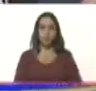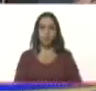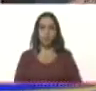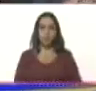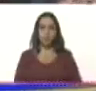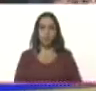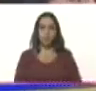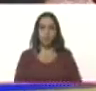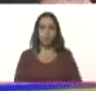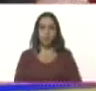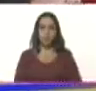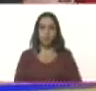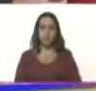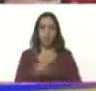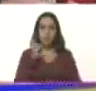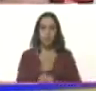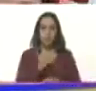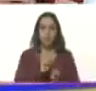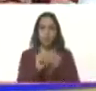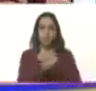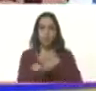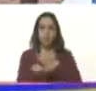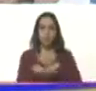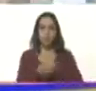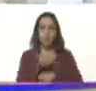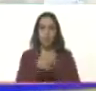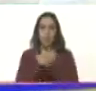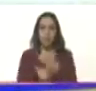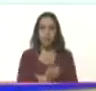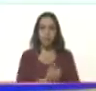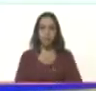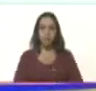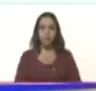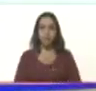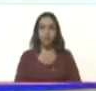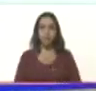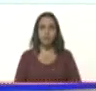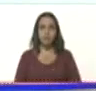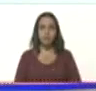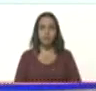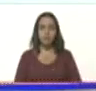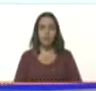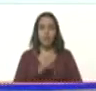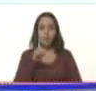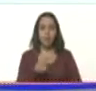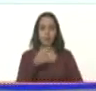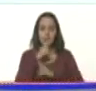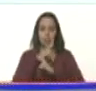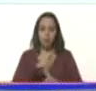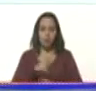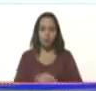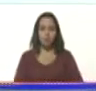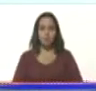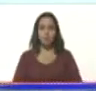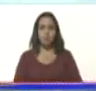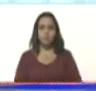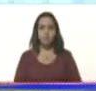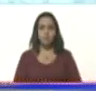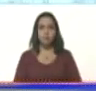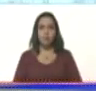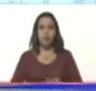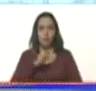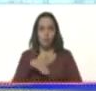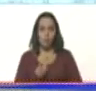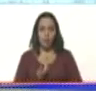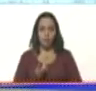Hay que convertir el amor en acción y la acción en resultado. Y para poder